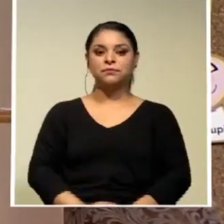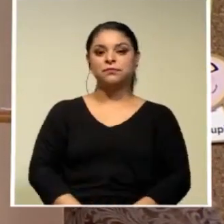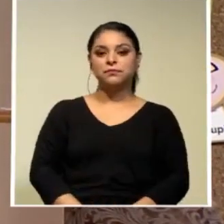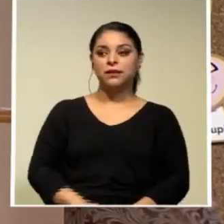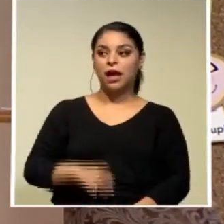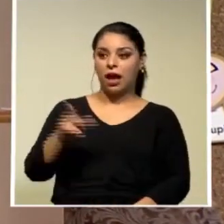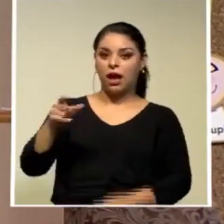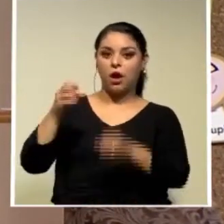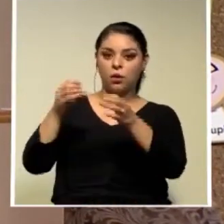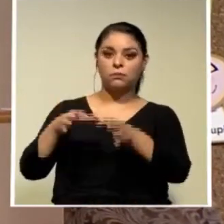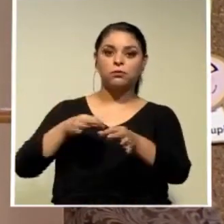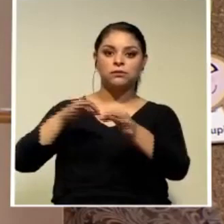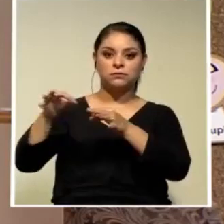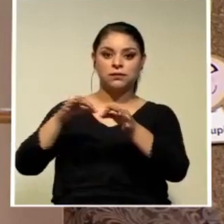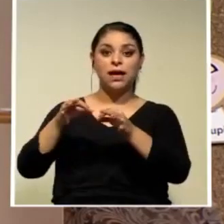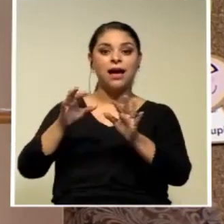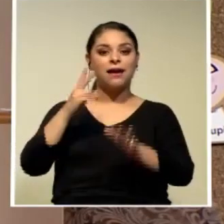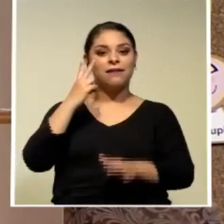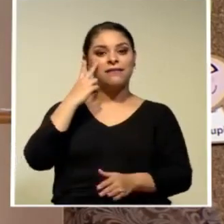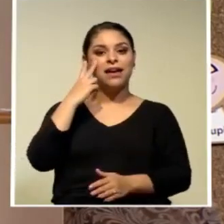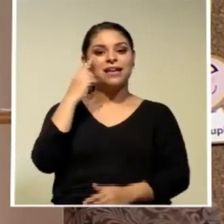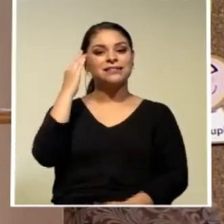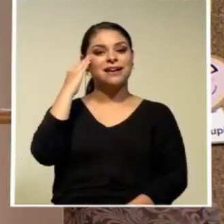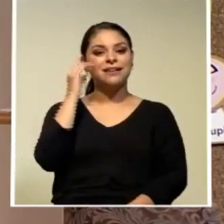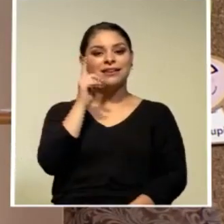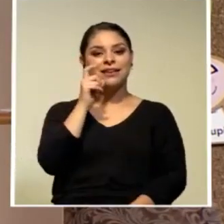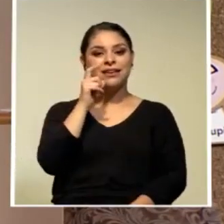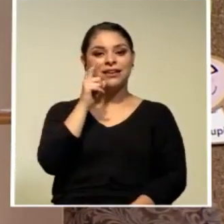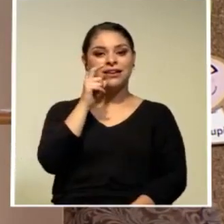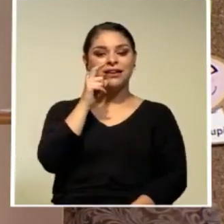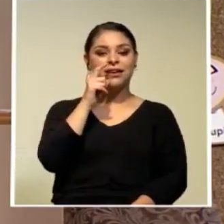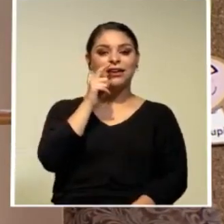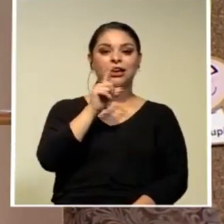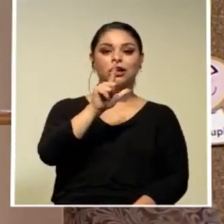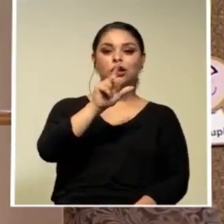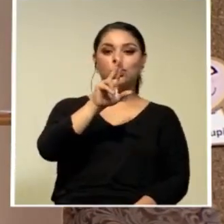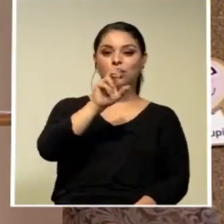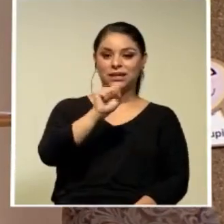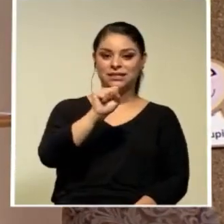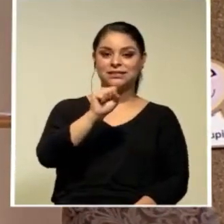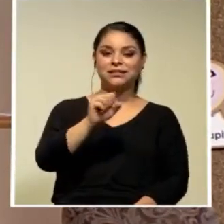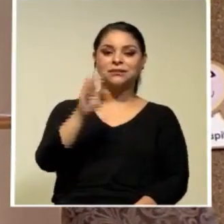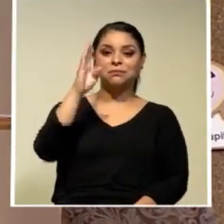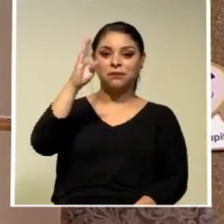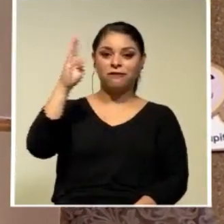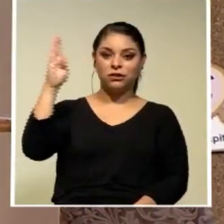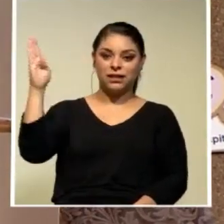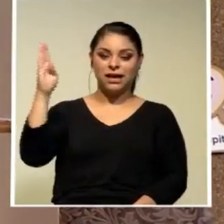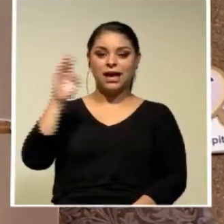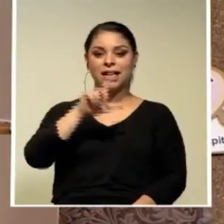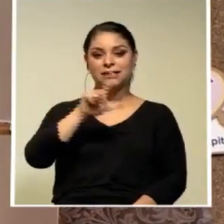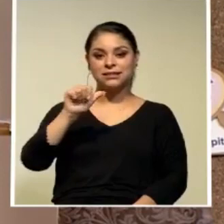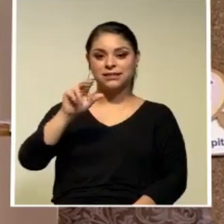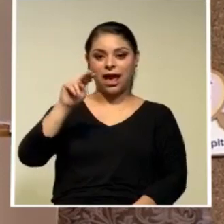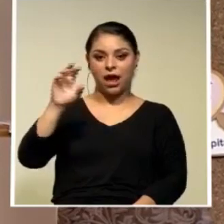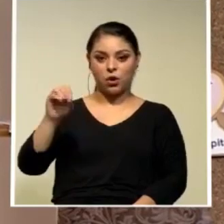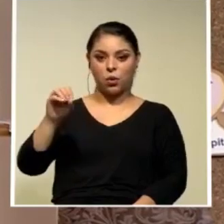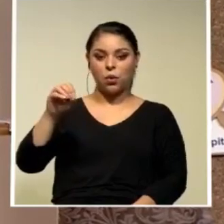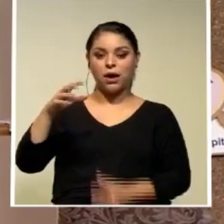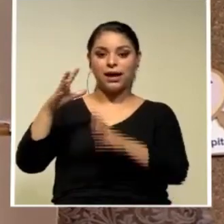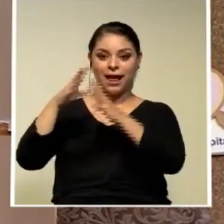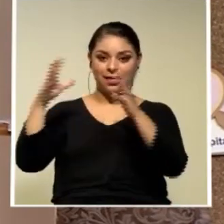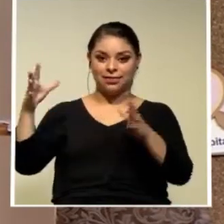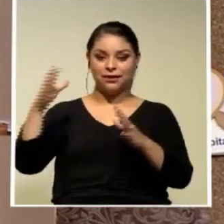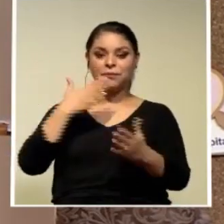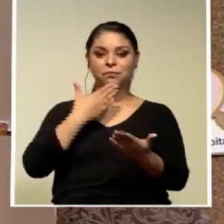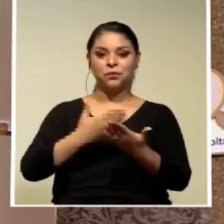el otro, pues yo... ¡Ay! ¿Adivine quién? Don Luis de la Don Biblioteca Luis. De Llano Grande. Muy buenos días, aquí estoy.